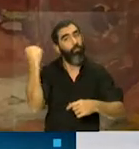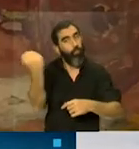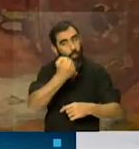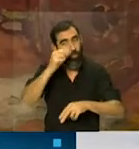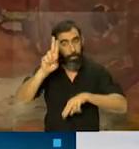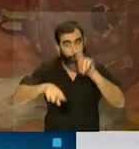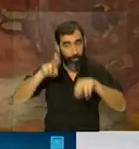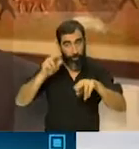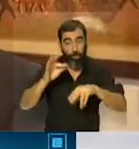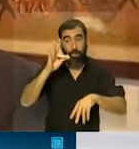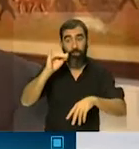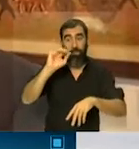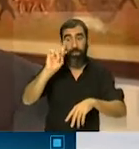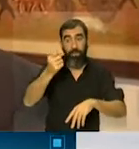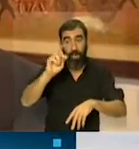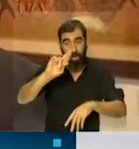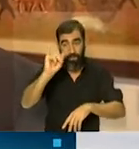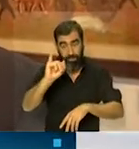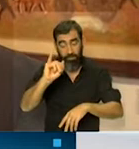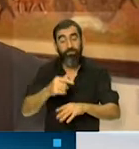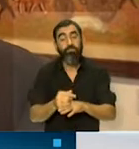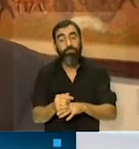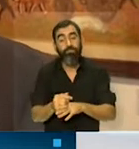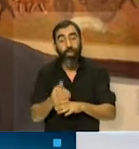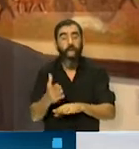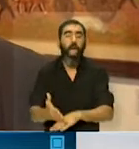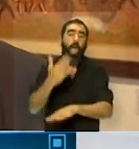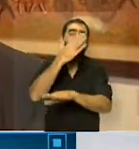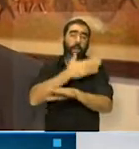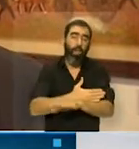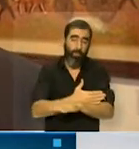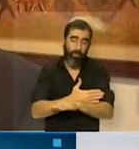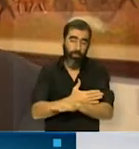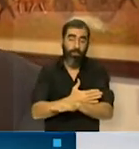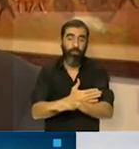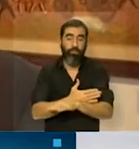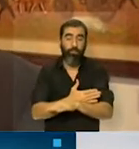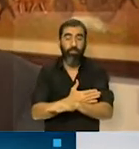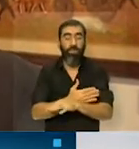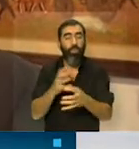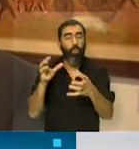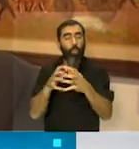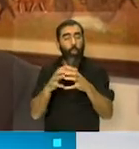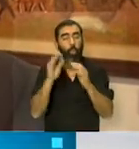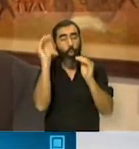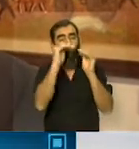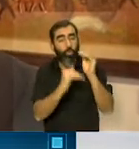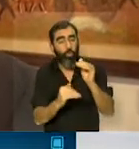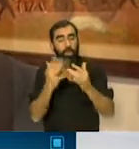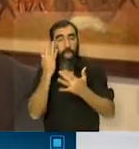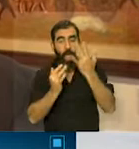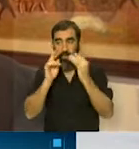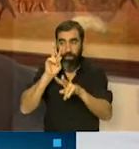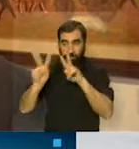pinturas de Pedro Figari, que eran originarias de la colección del Museo Nacional de Artes